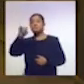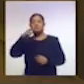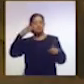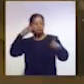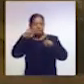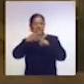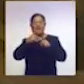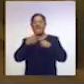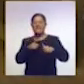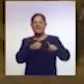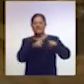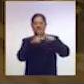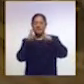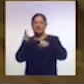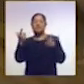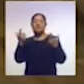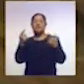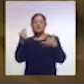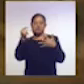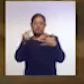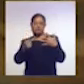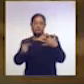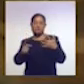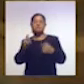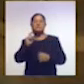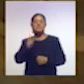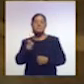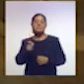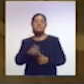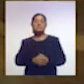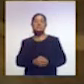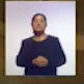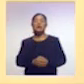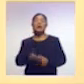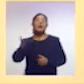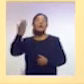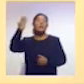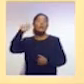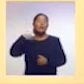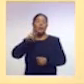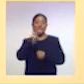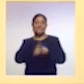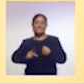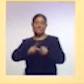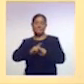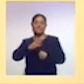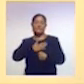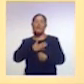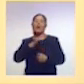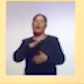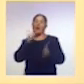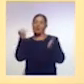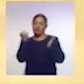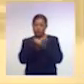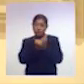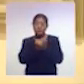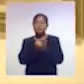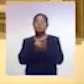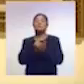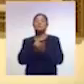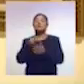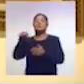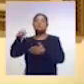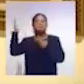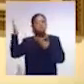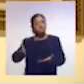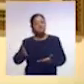abordan diferentes puntos de lo que fue en algún momento dado nuestro país. Hay autores que vinieron, se